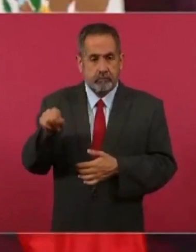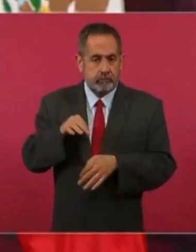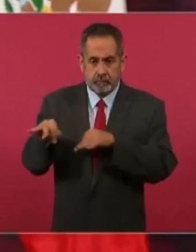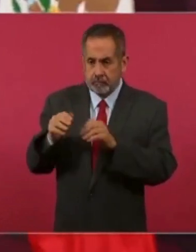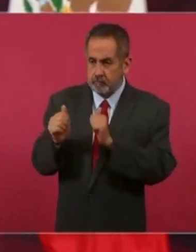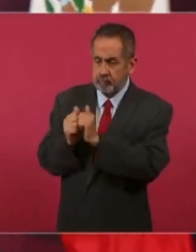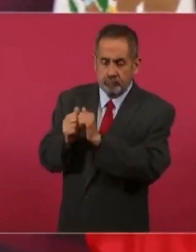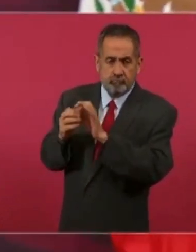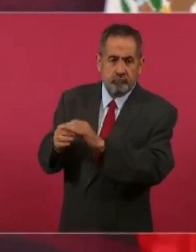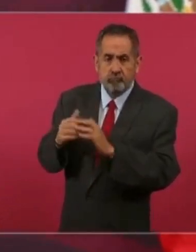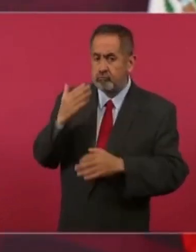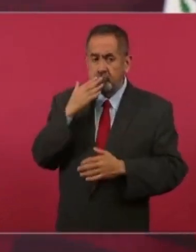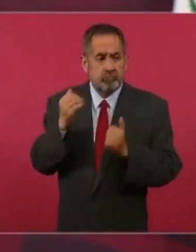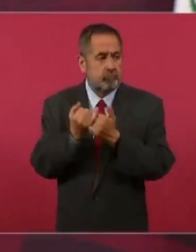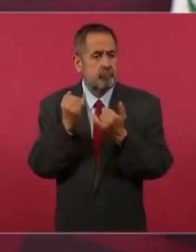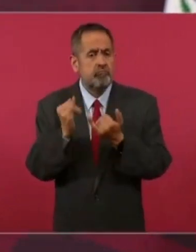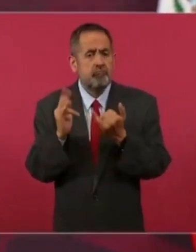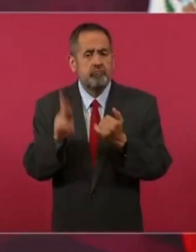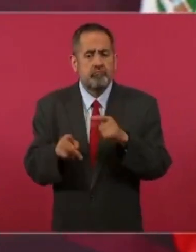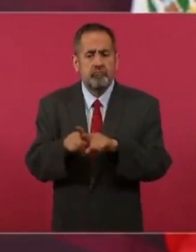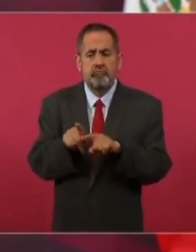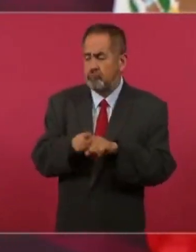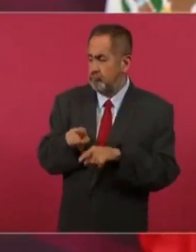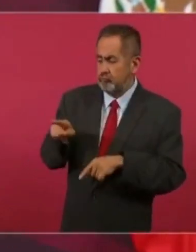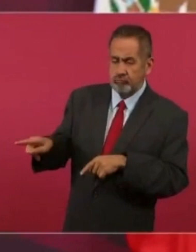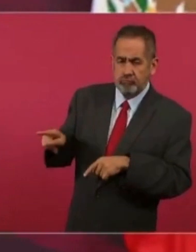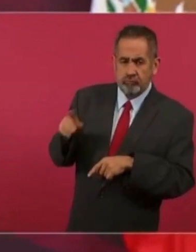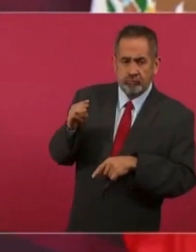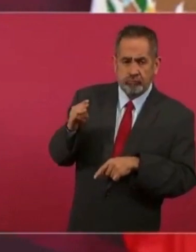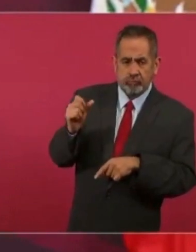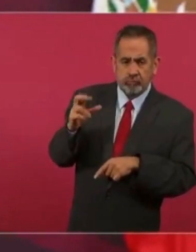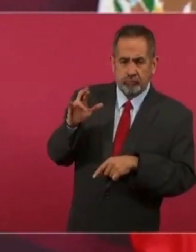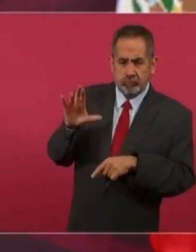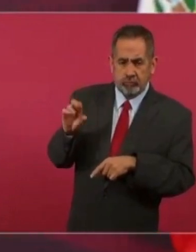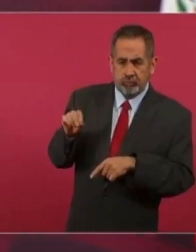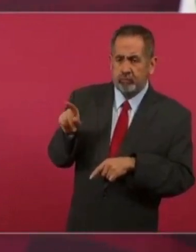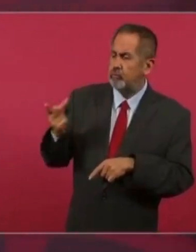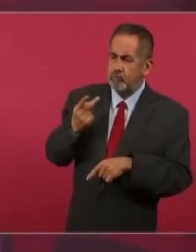así como lo hacemos con Mauricio Vila,